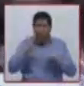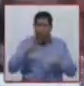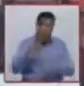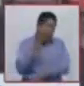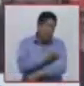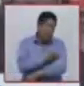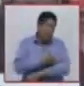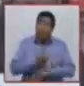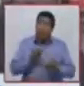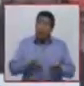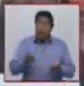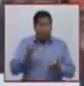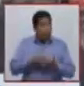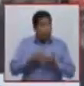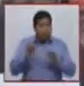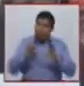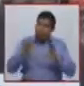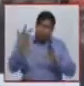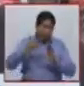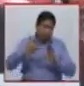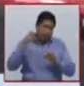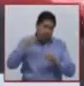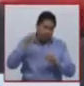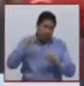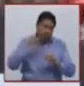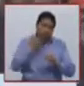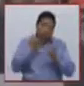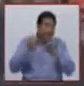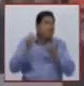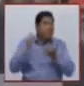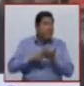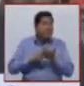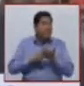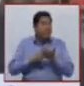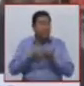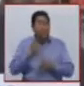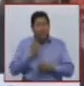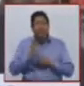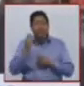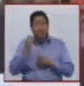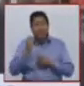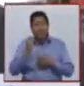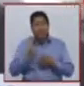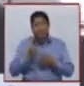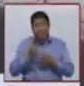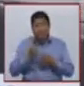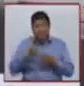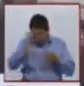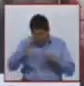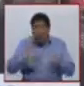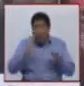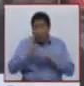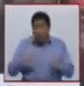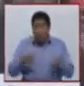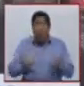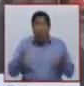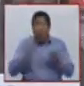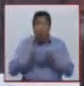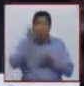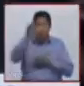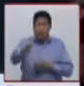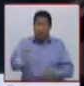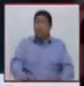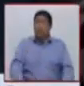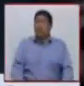Que vuelvan a clases virtuales, ¿no? Porque eso también afecta y trae secuelas a los niños, va a traerles más adelante, ¿no?